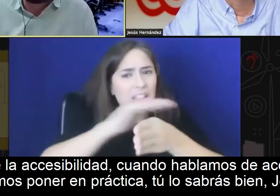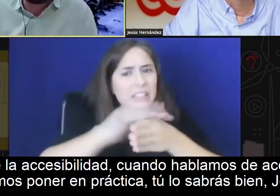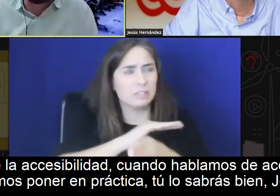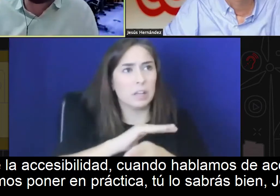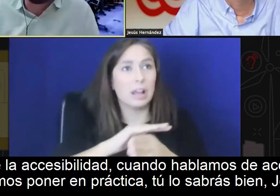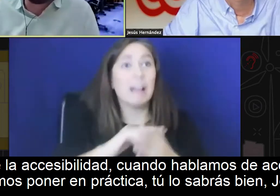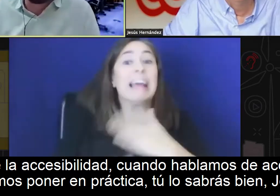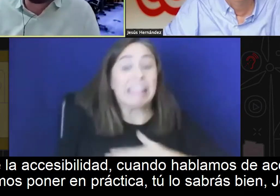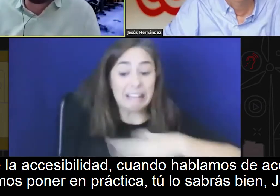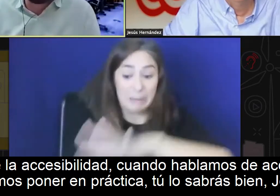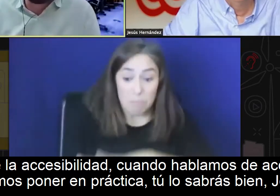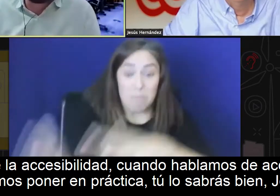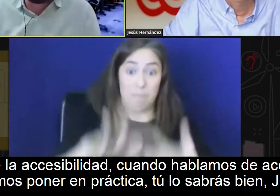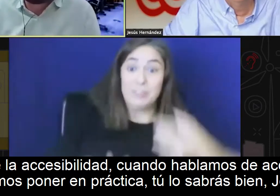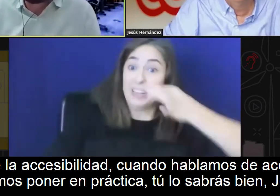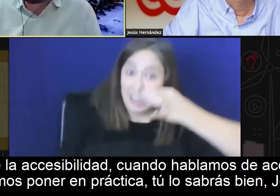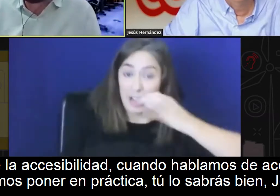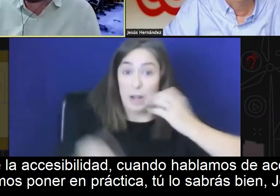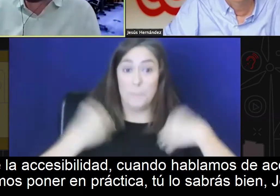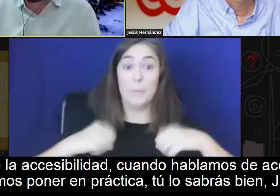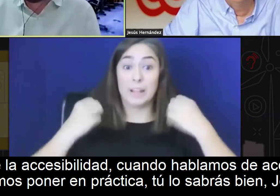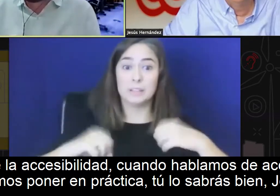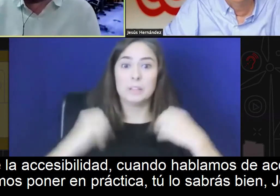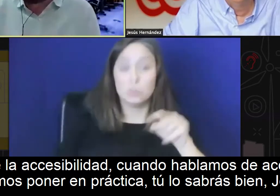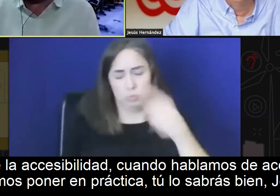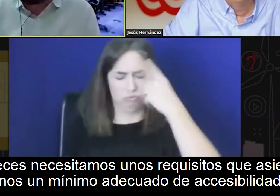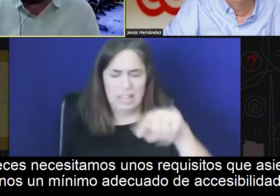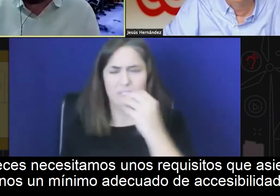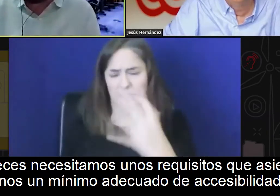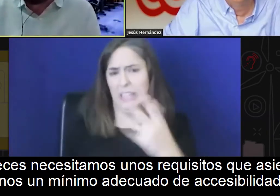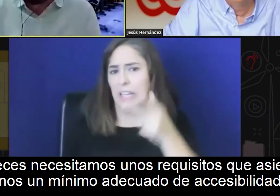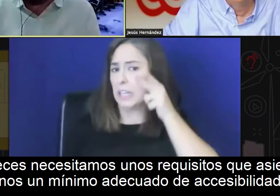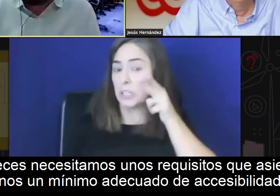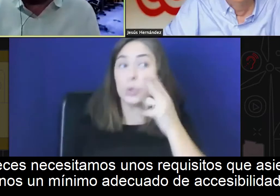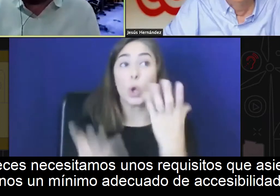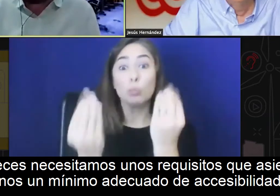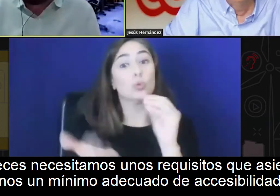en práctica, tú lo sabrás bien, Jesús, muchas veces